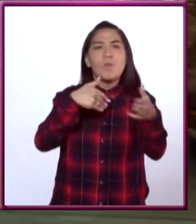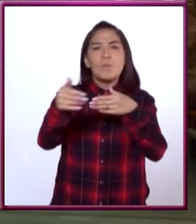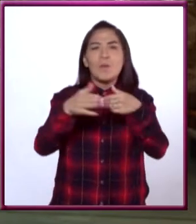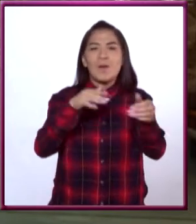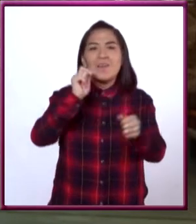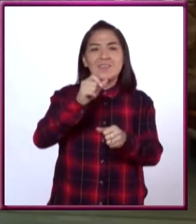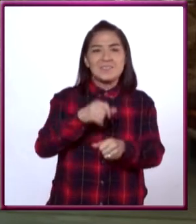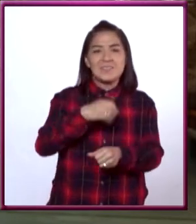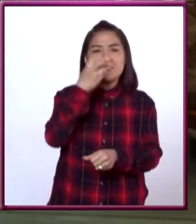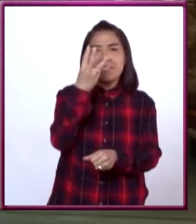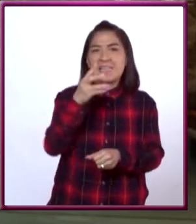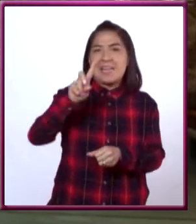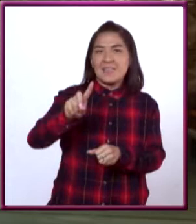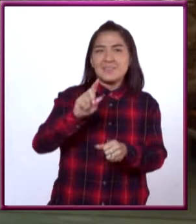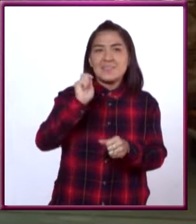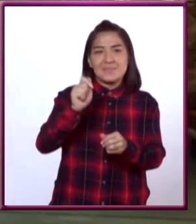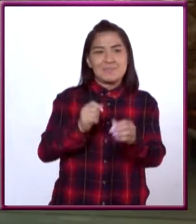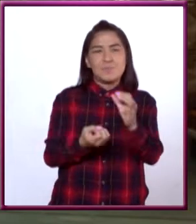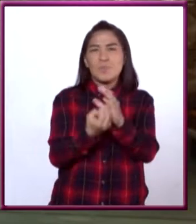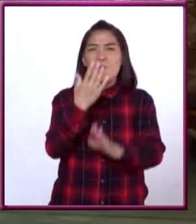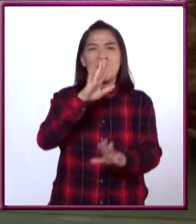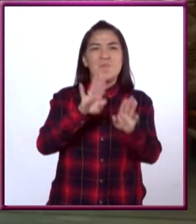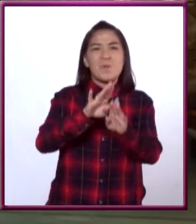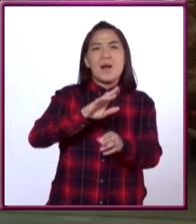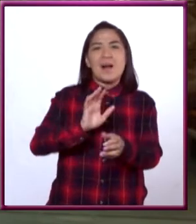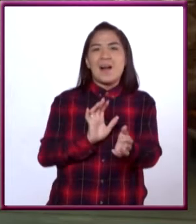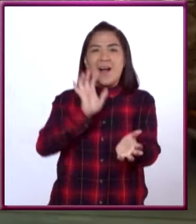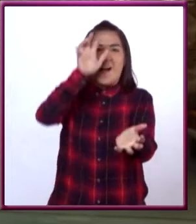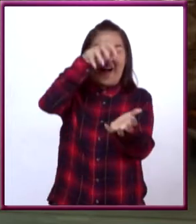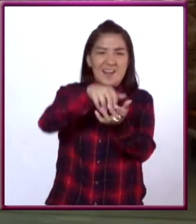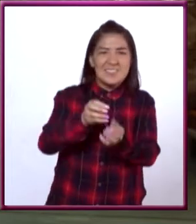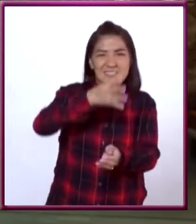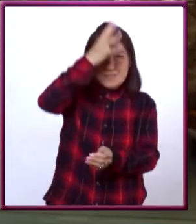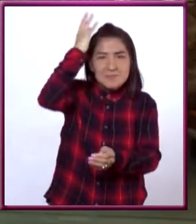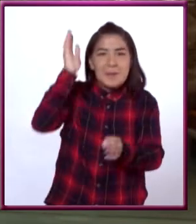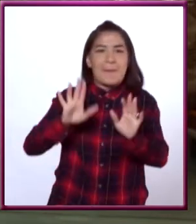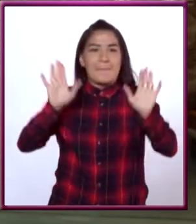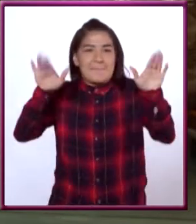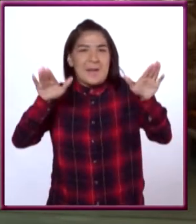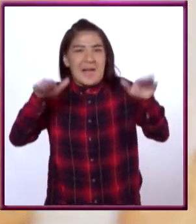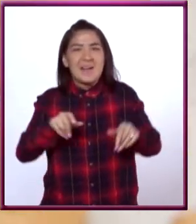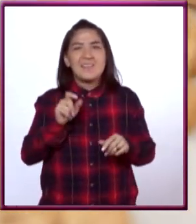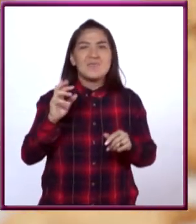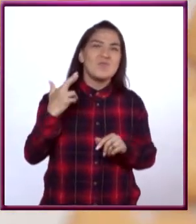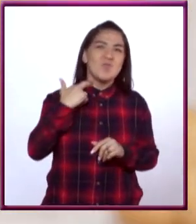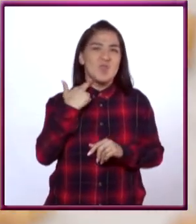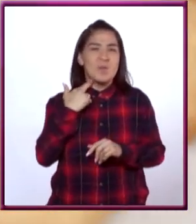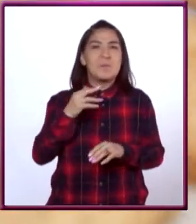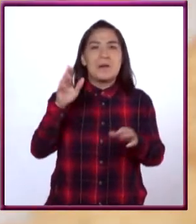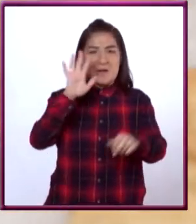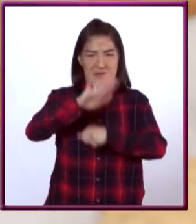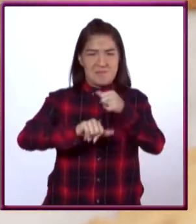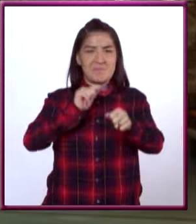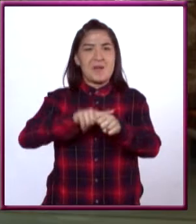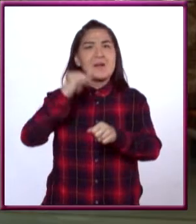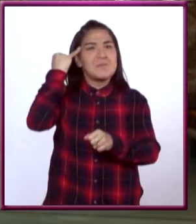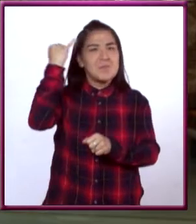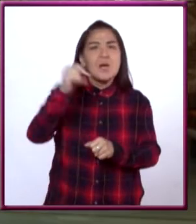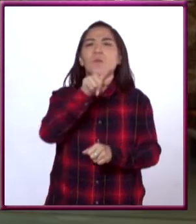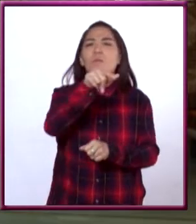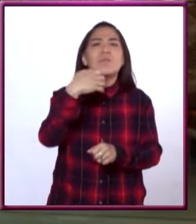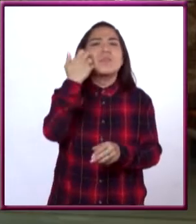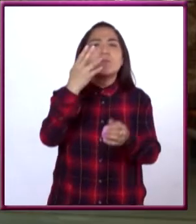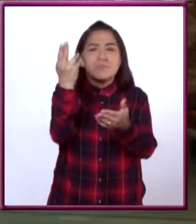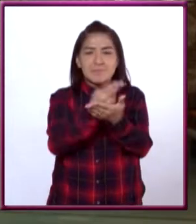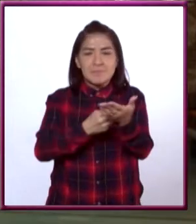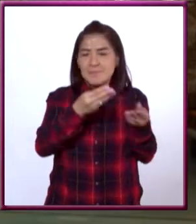para galletas del animal que te gusta, el más raro. Un dinosaurio, un pájaro dodó, incluso de algún animal imaginario. Basta